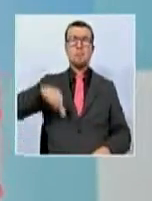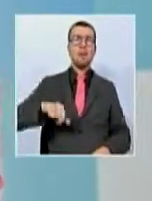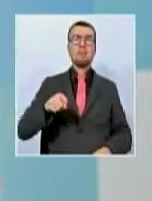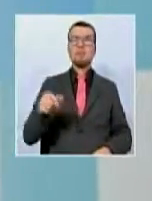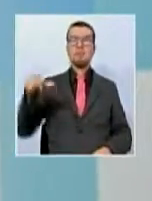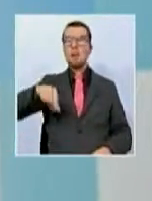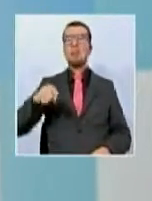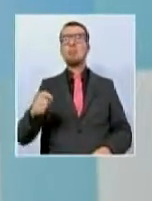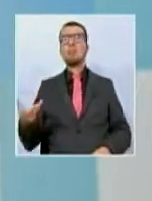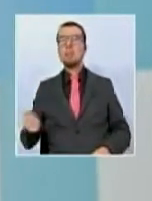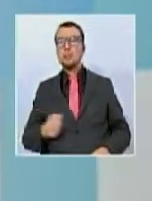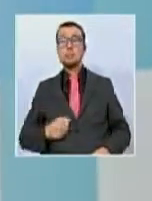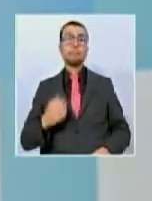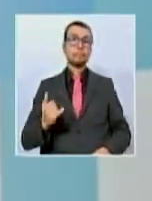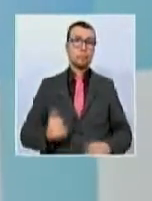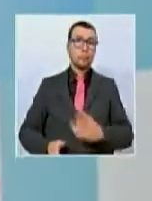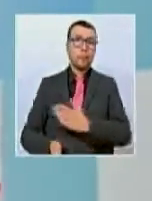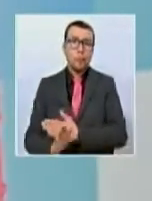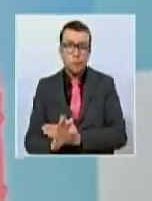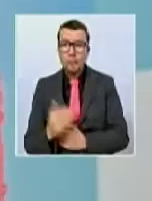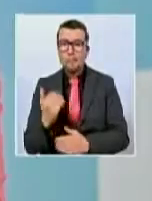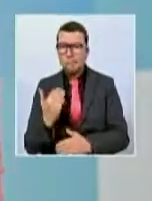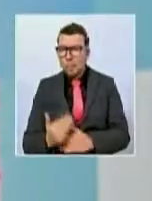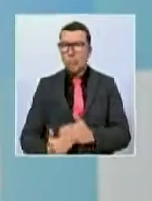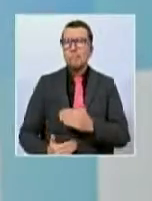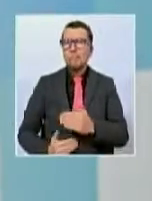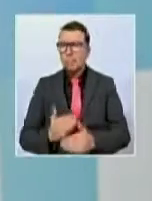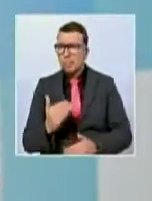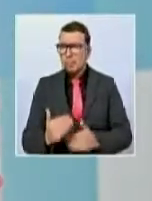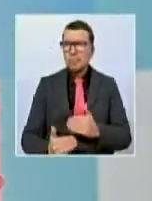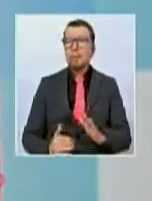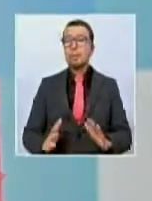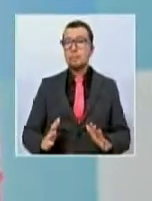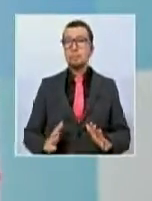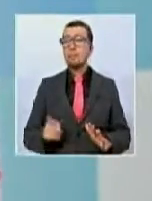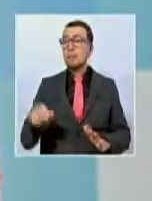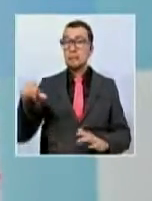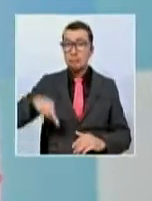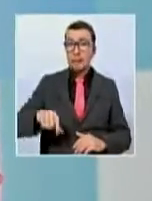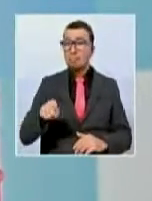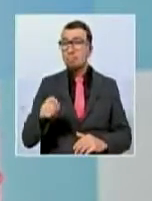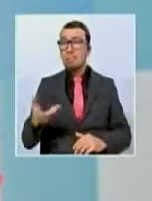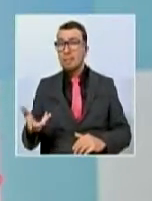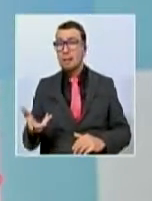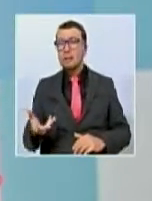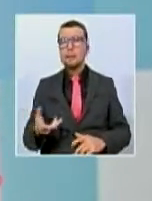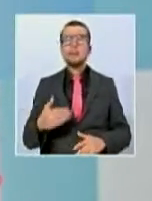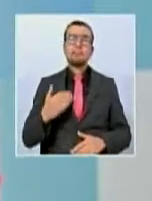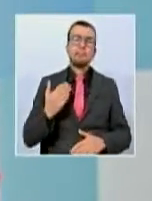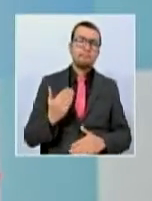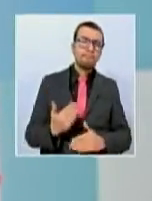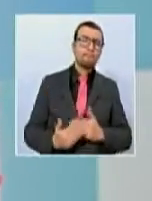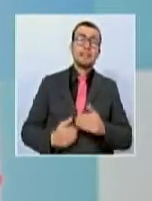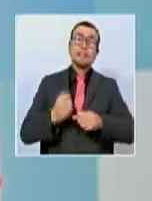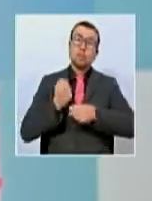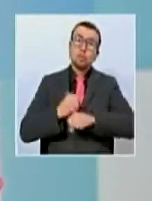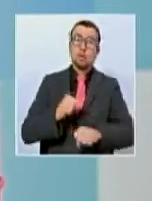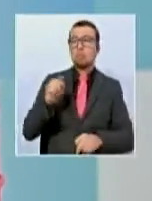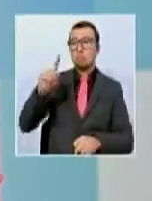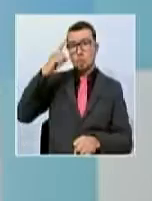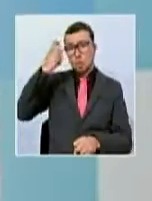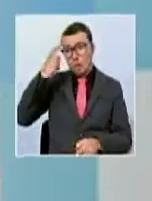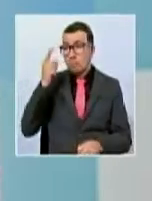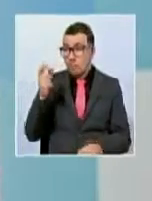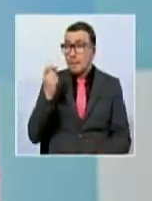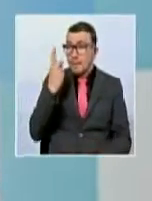Lo malo es que todavía estamos en la adaptación, doctor. Lo malo es que todavía estamos tratando de que el gobierno entienda que